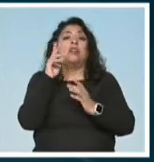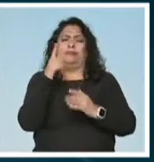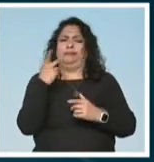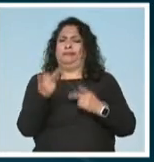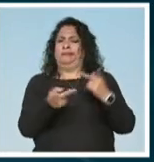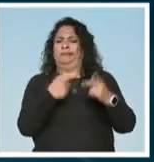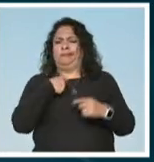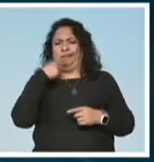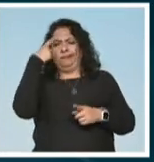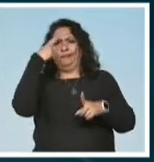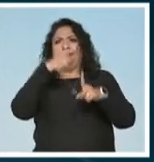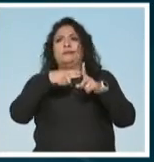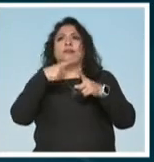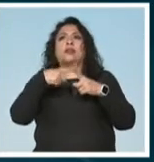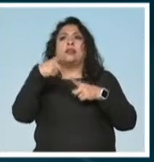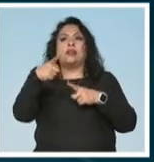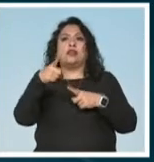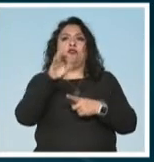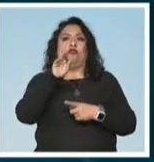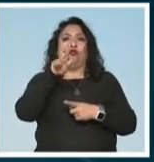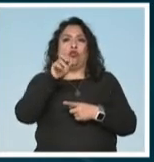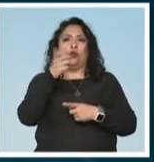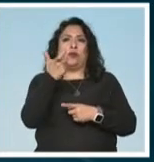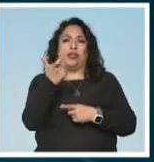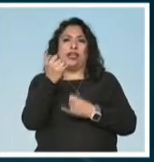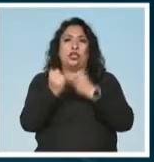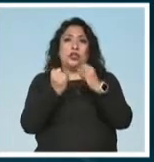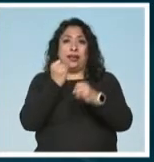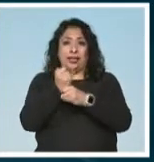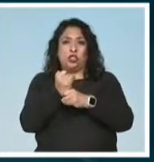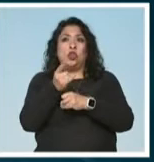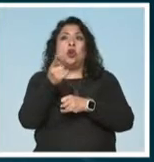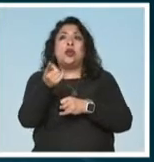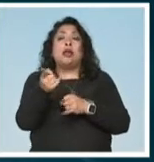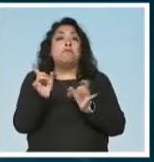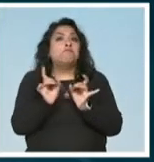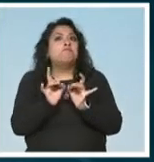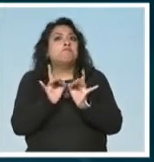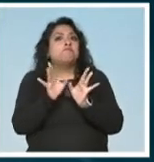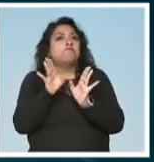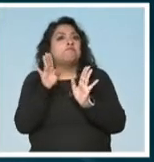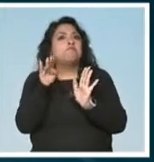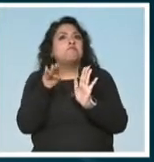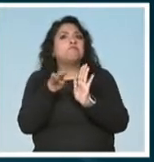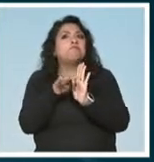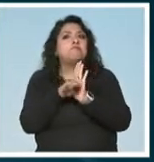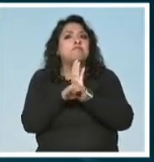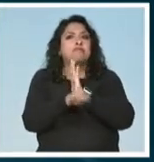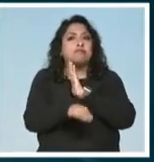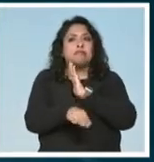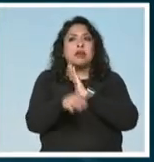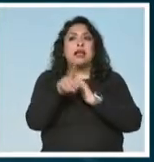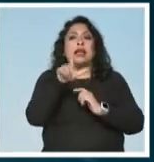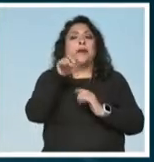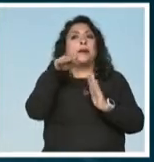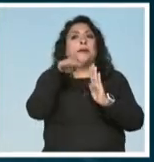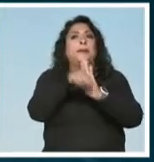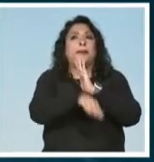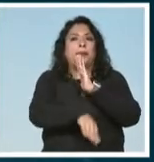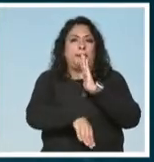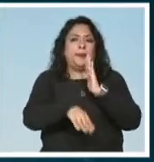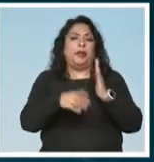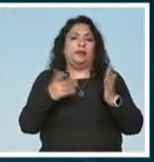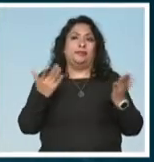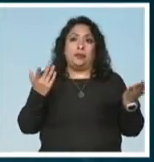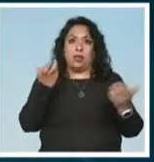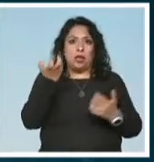y criticados por el Fondo Monetario Internacional. Las bolsas, de pronto se observó que la libra cayó, se